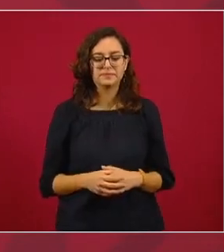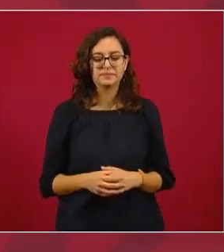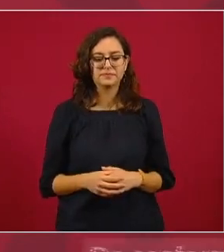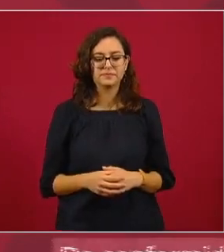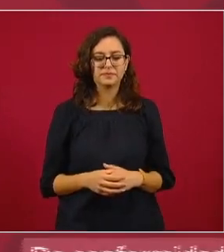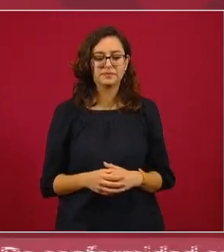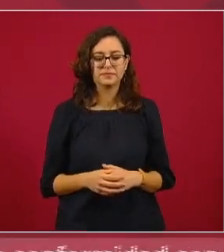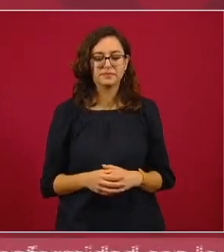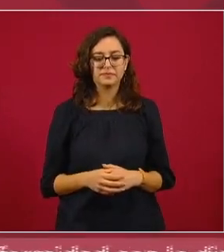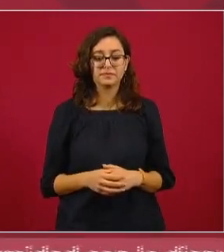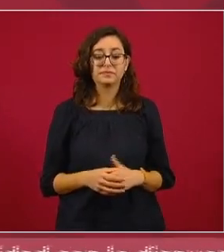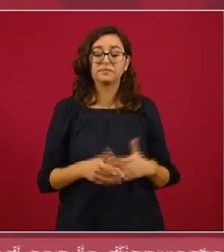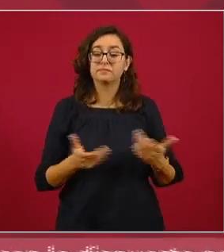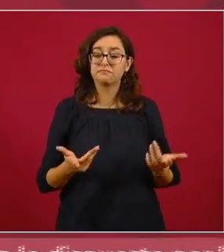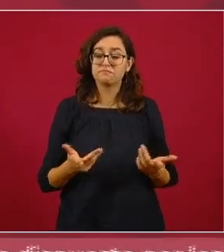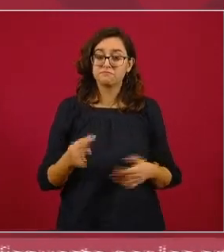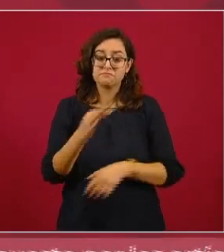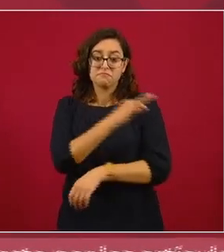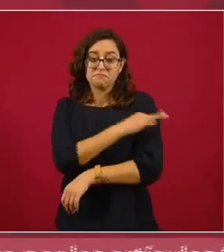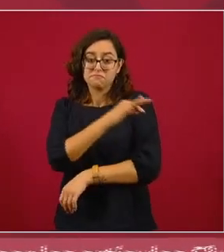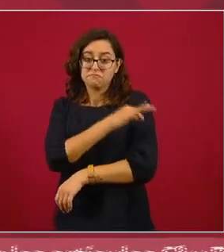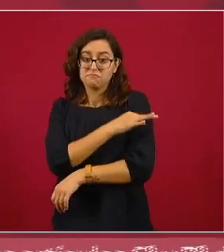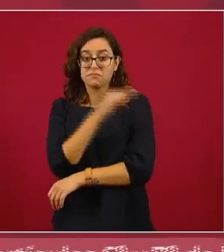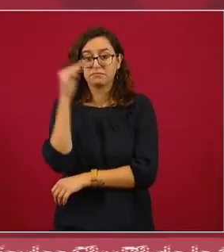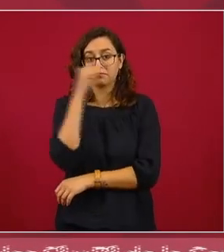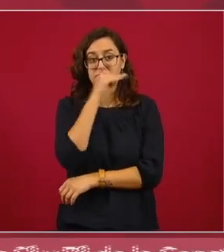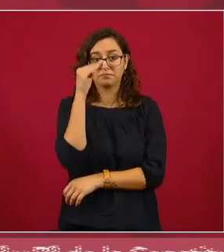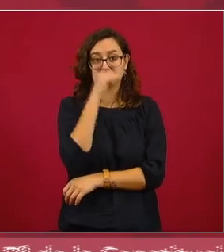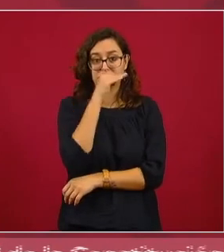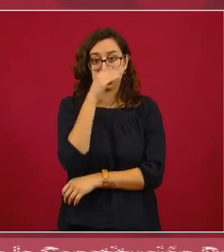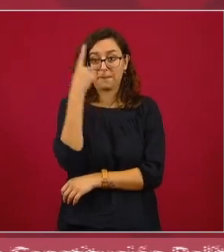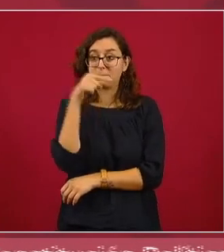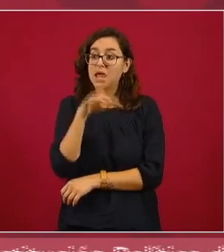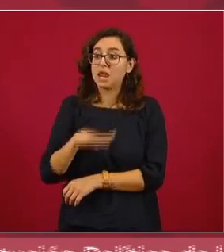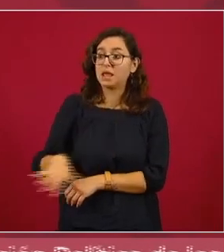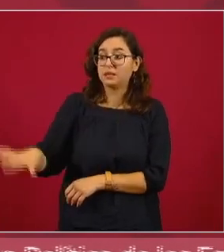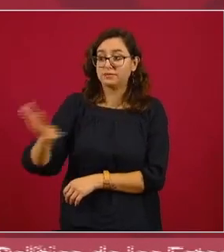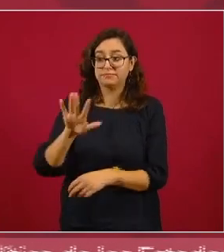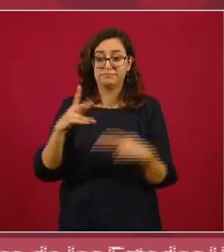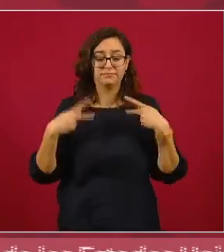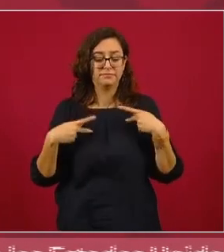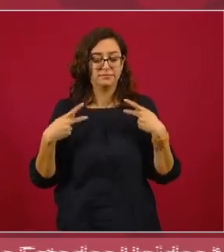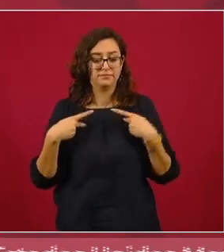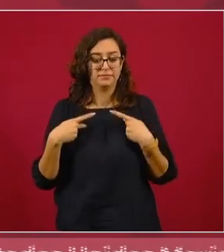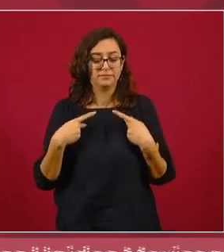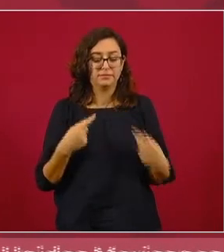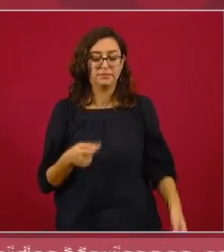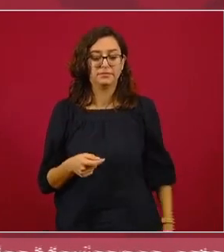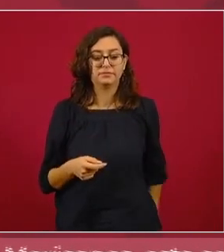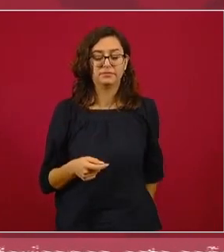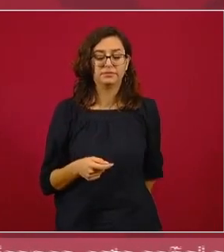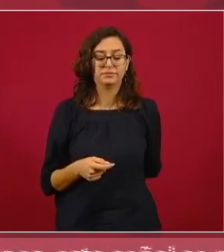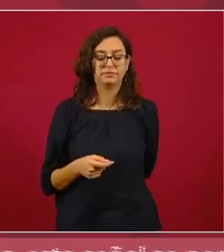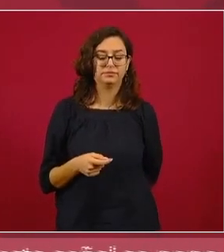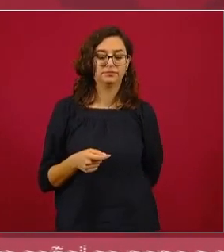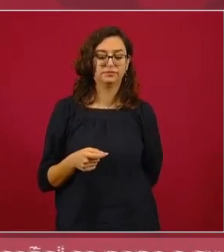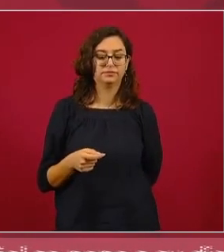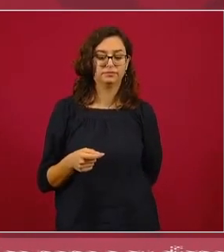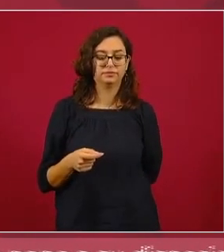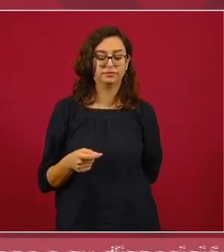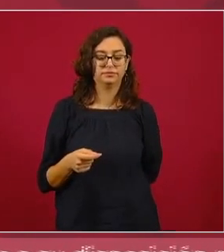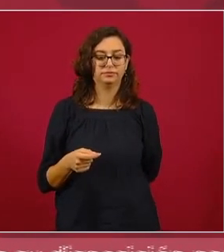sea gratuita la aplicación de la vacuna. Eso es lo único que podemos